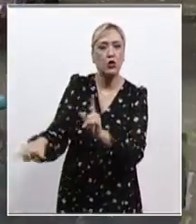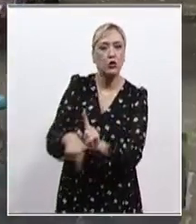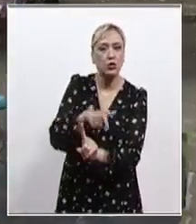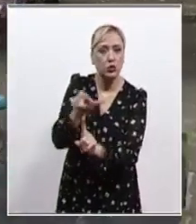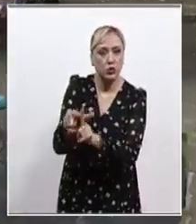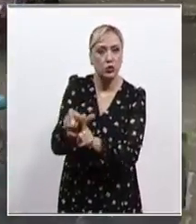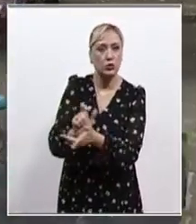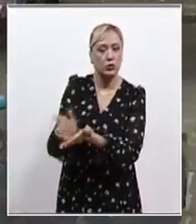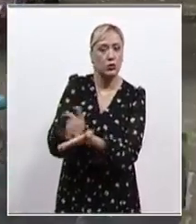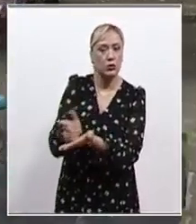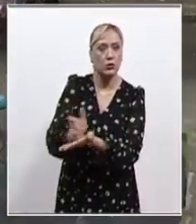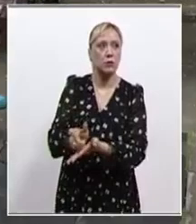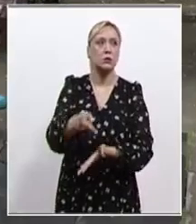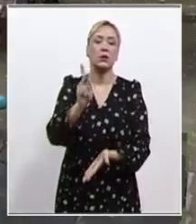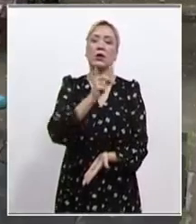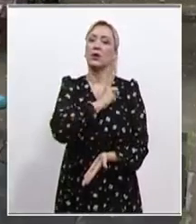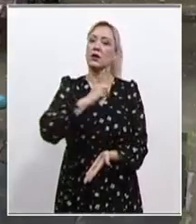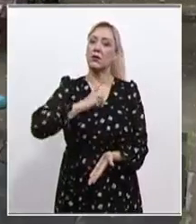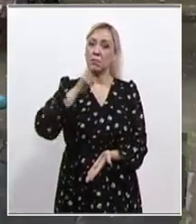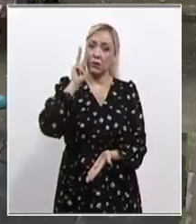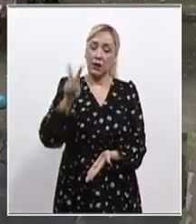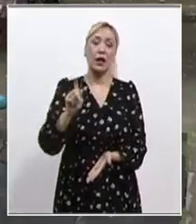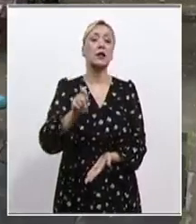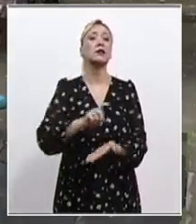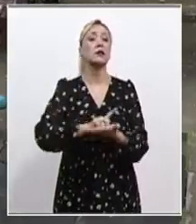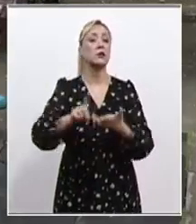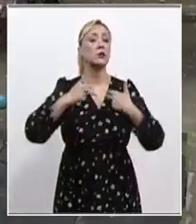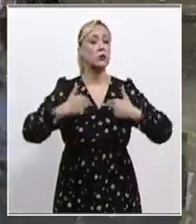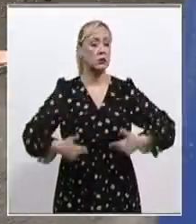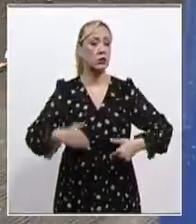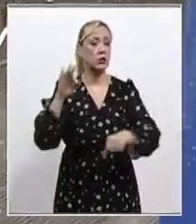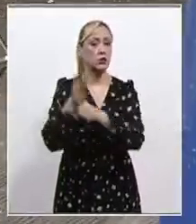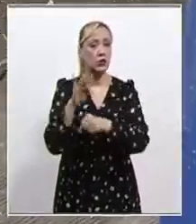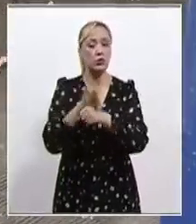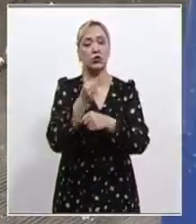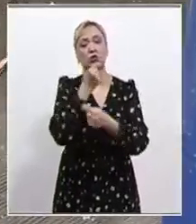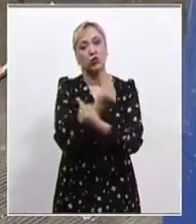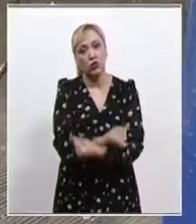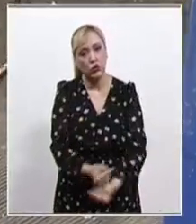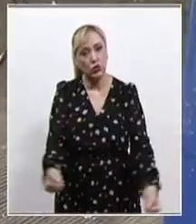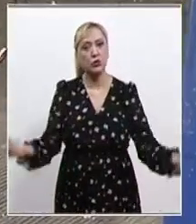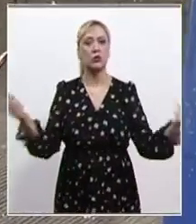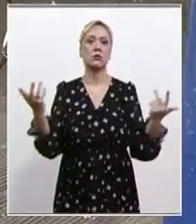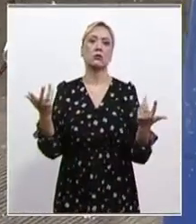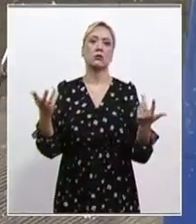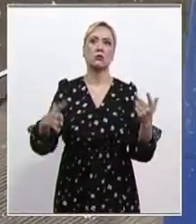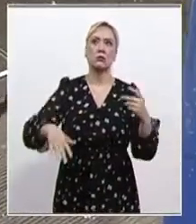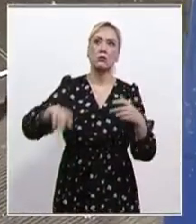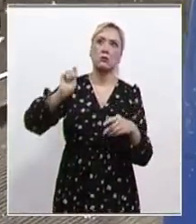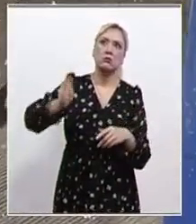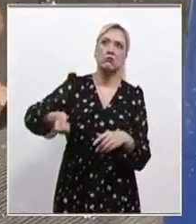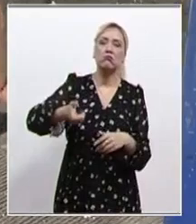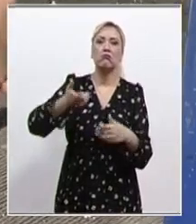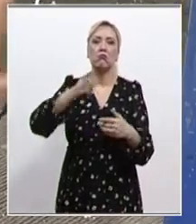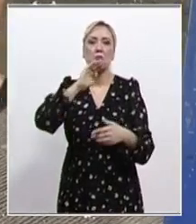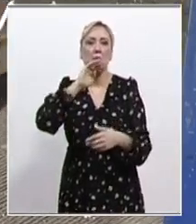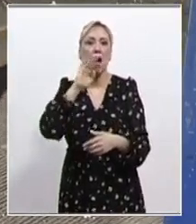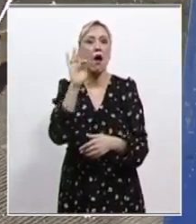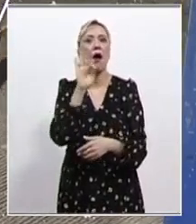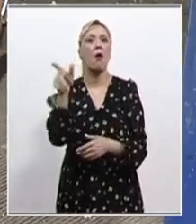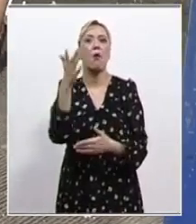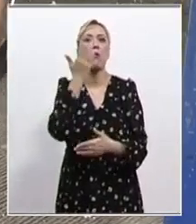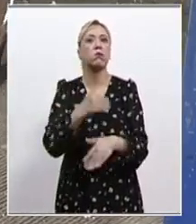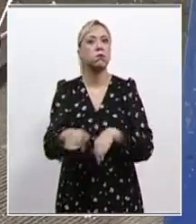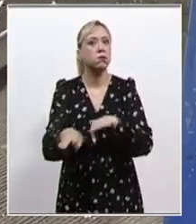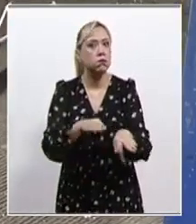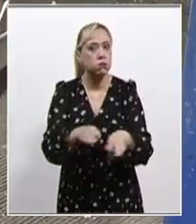debe interpretarse con enfoque de derechos humanos para proteger a los distintos integrantes de la familia en condiciones de igualdad, por lo que el